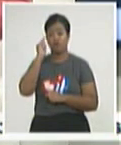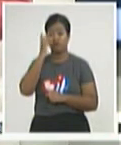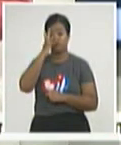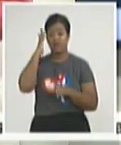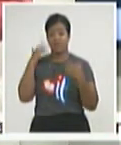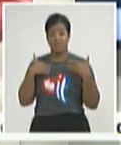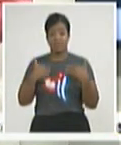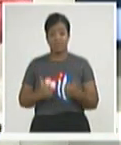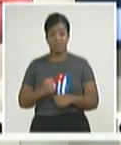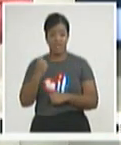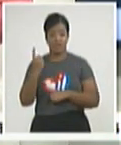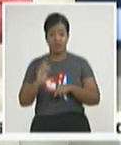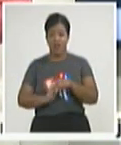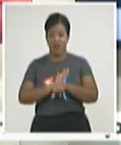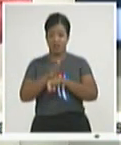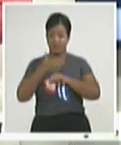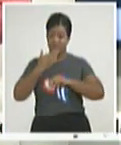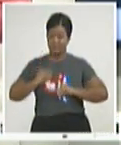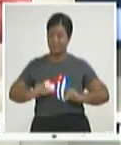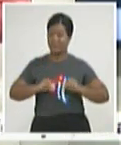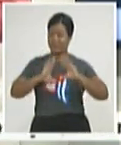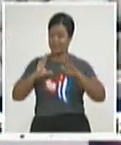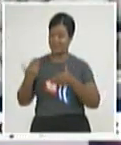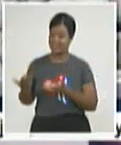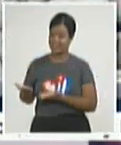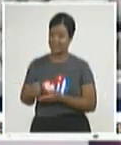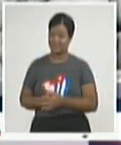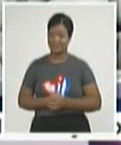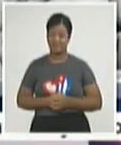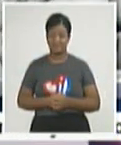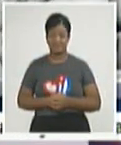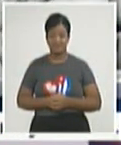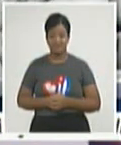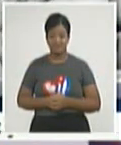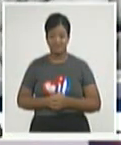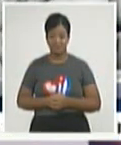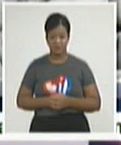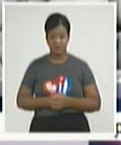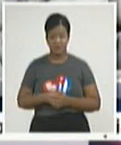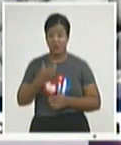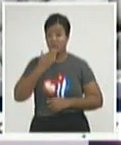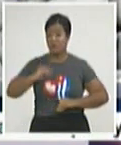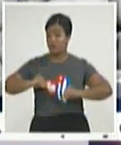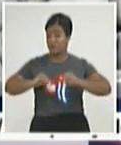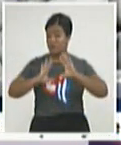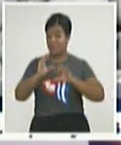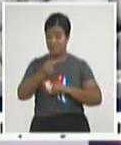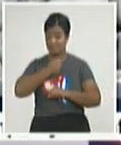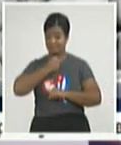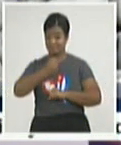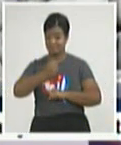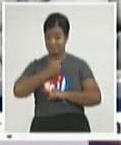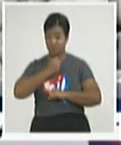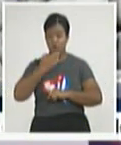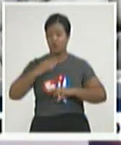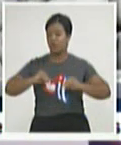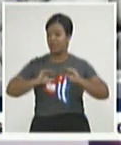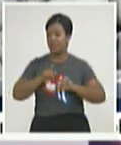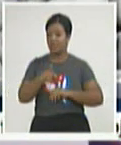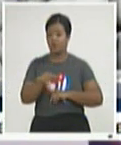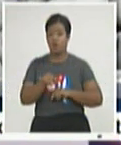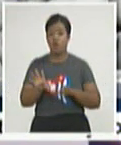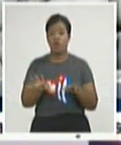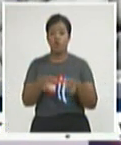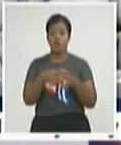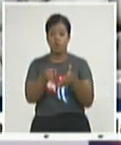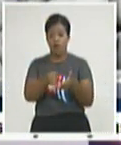epidemiología, a quien le doy los buenos días y la bienvenida. Buenos días, Gisela, a ti, a todo el equipo que